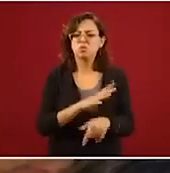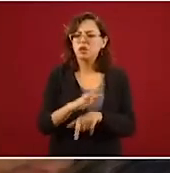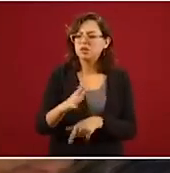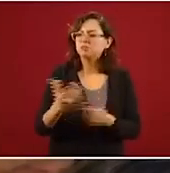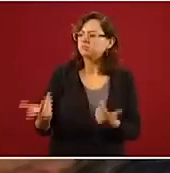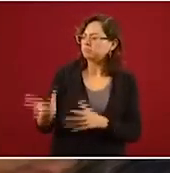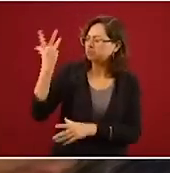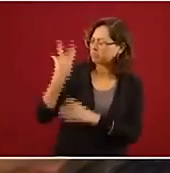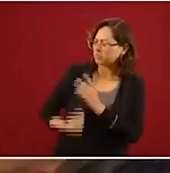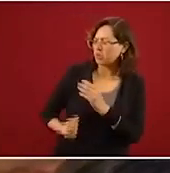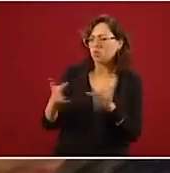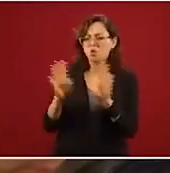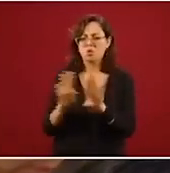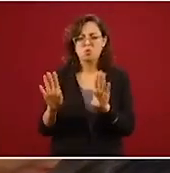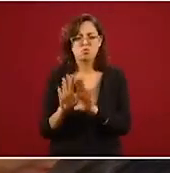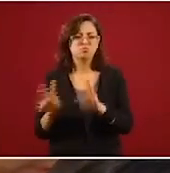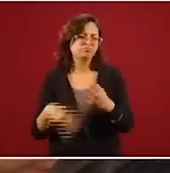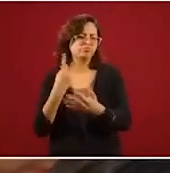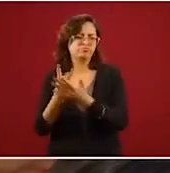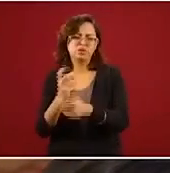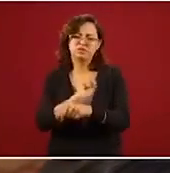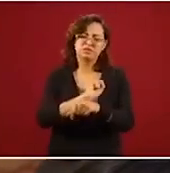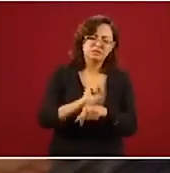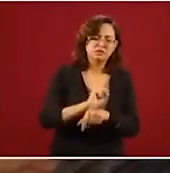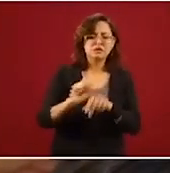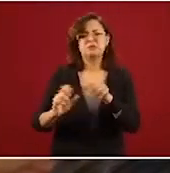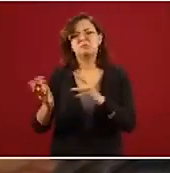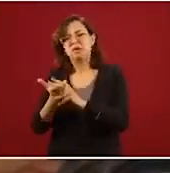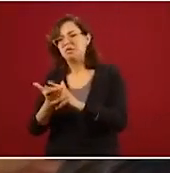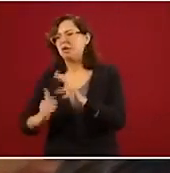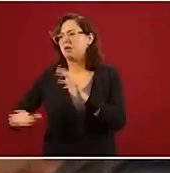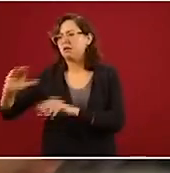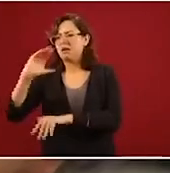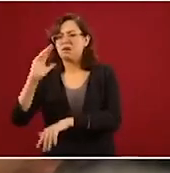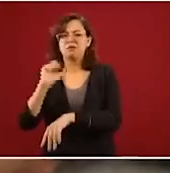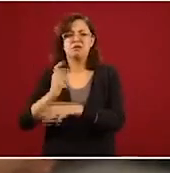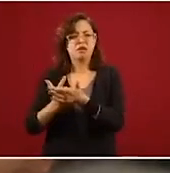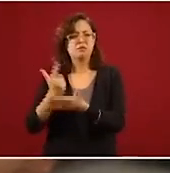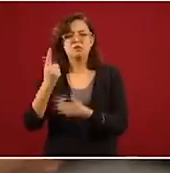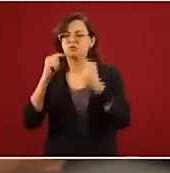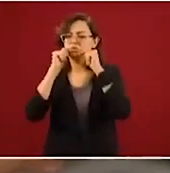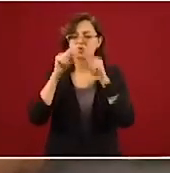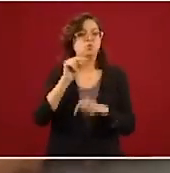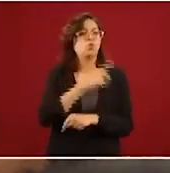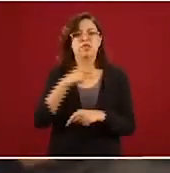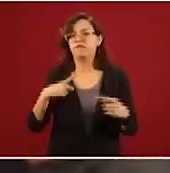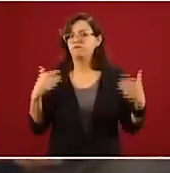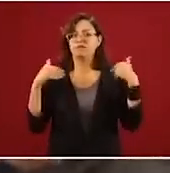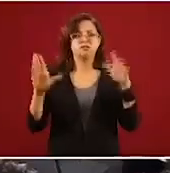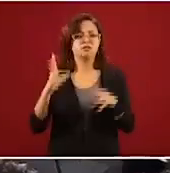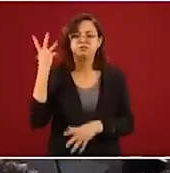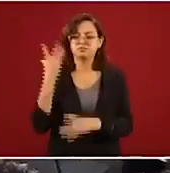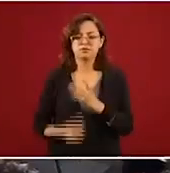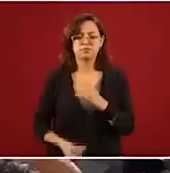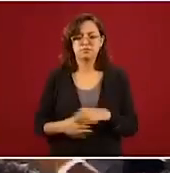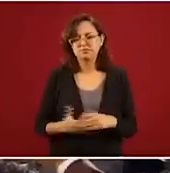no deberían de ocurrir ni siquiera en penales ni de mediana ni de máxima seguridad. Me gustaría que nos compartiera su opinión al respecto. Gracias.